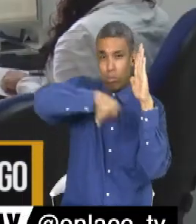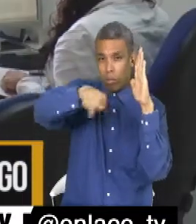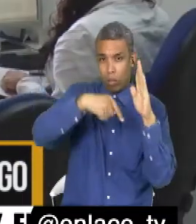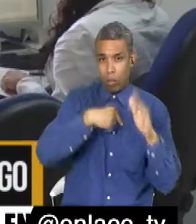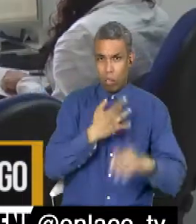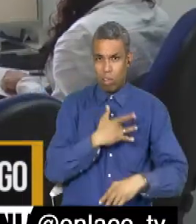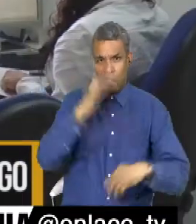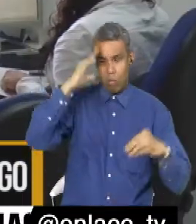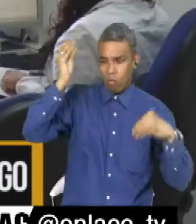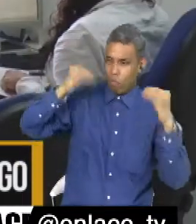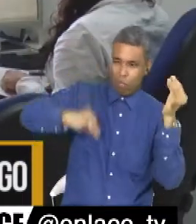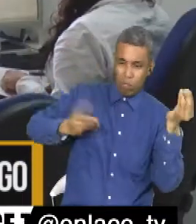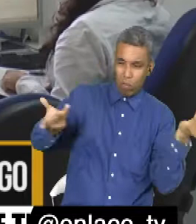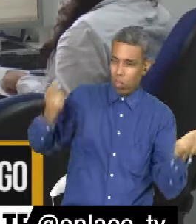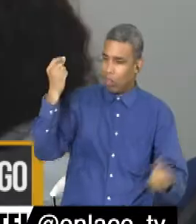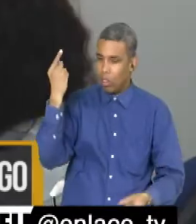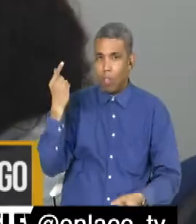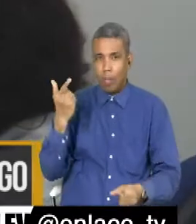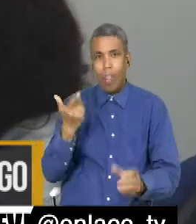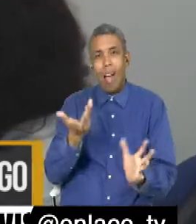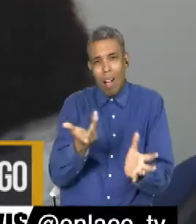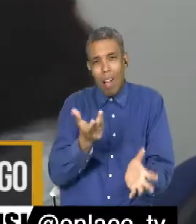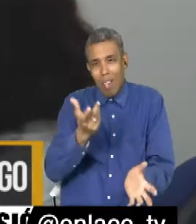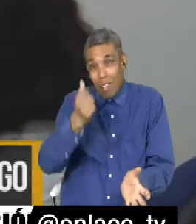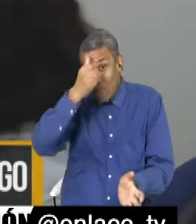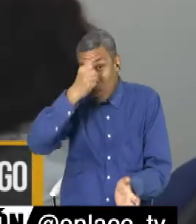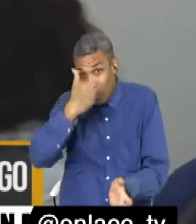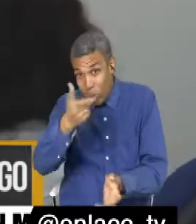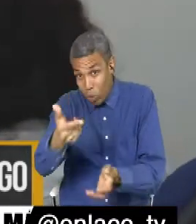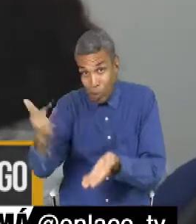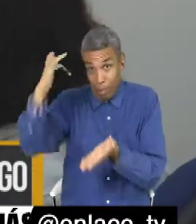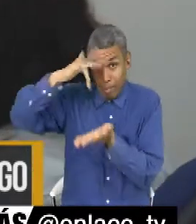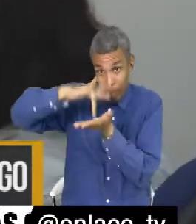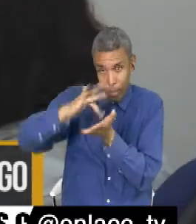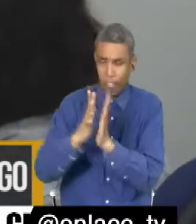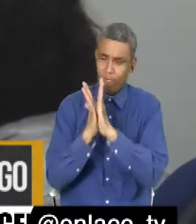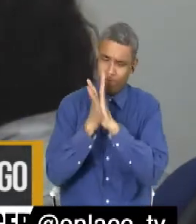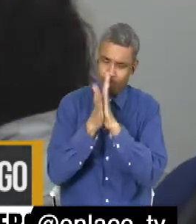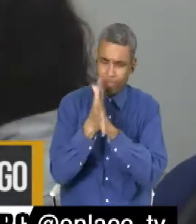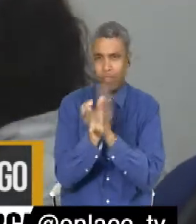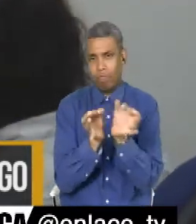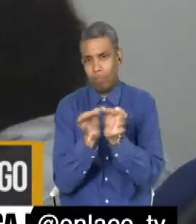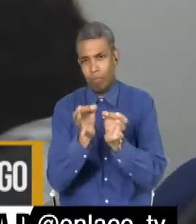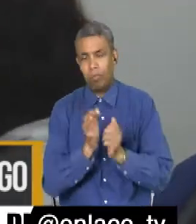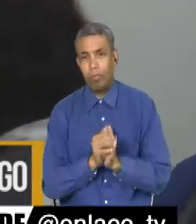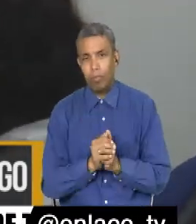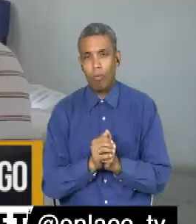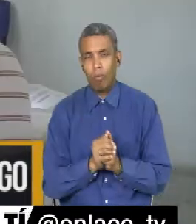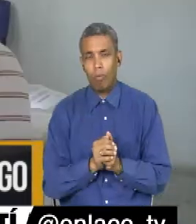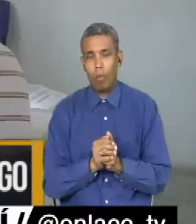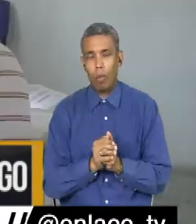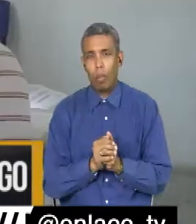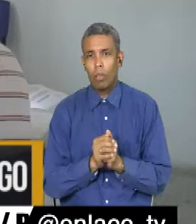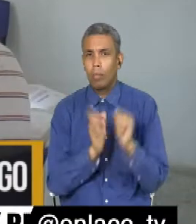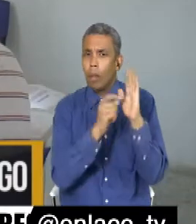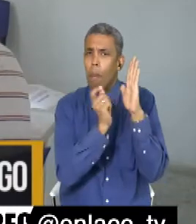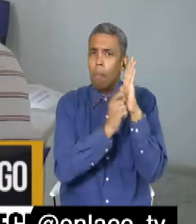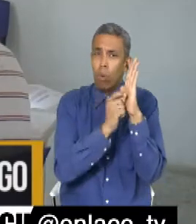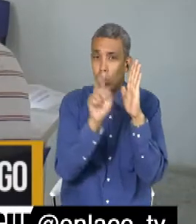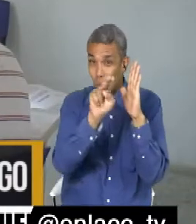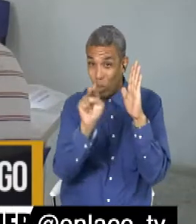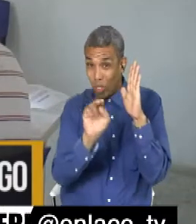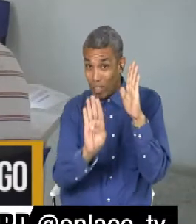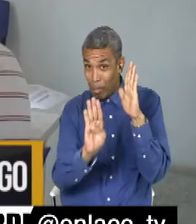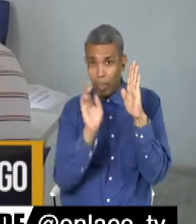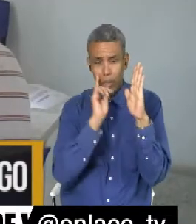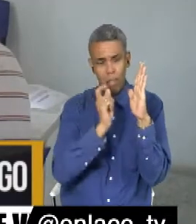estar afiliado en otro sistema y tener el puntaje preciso